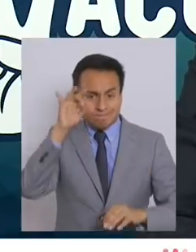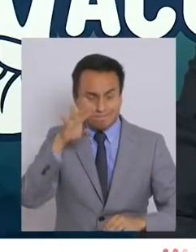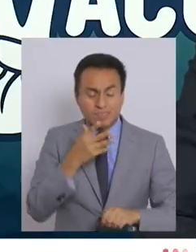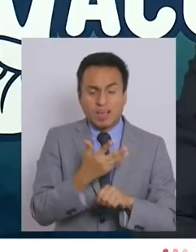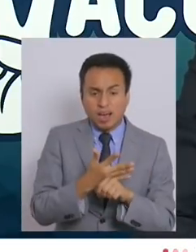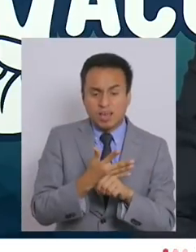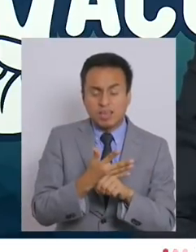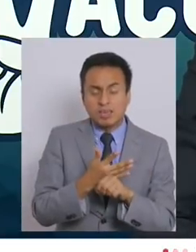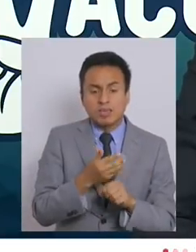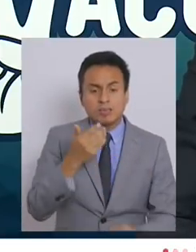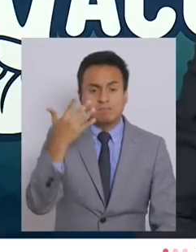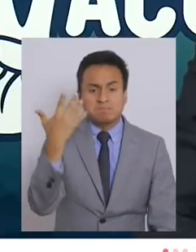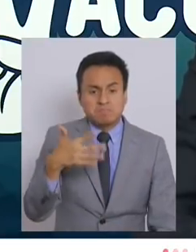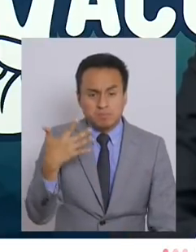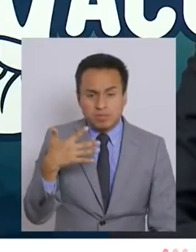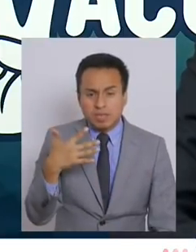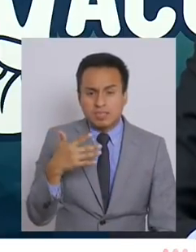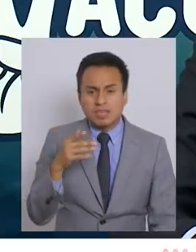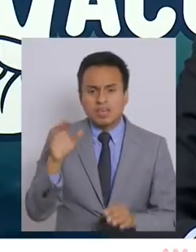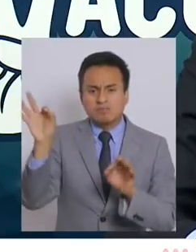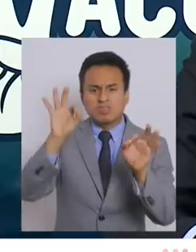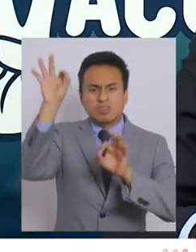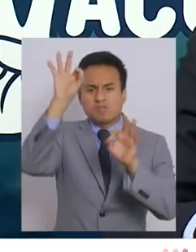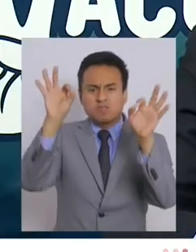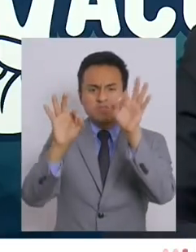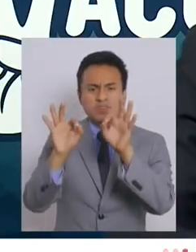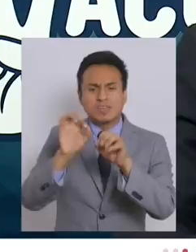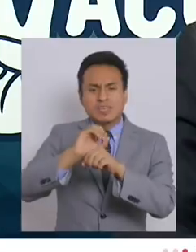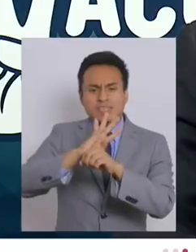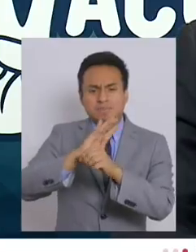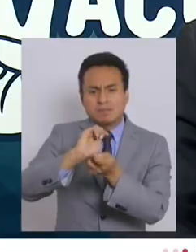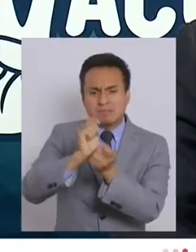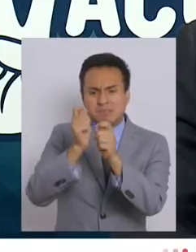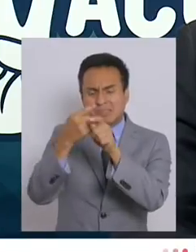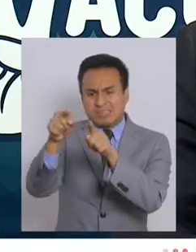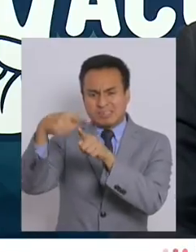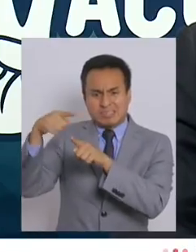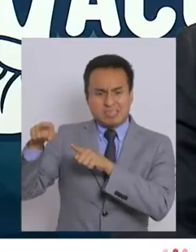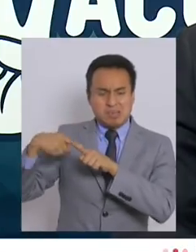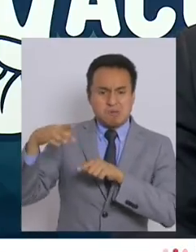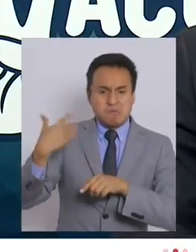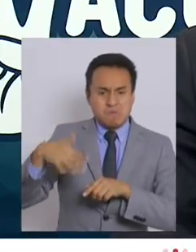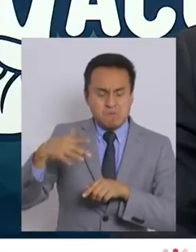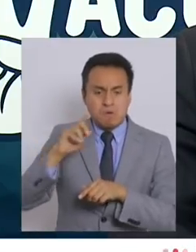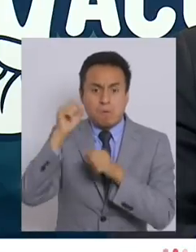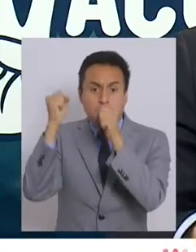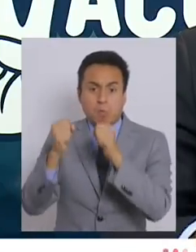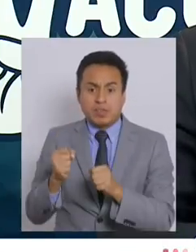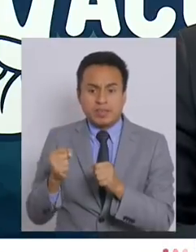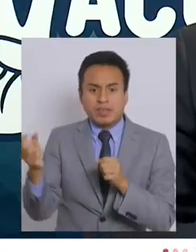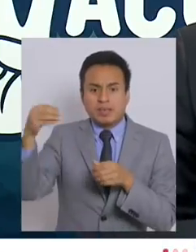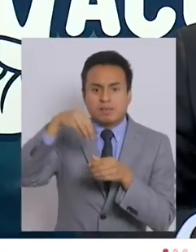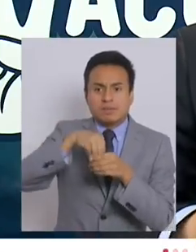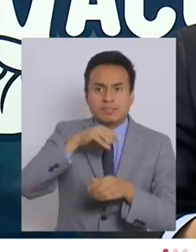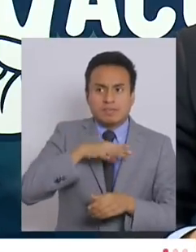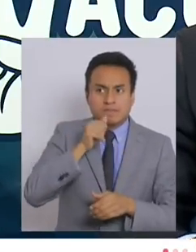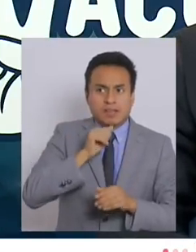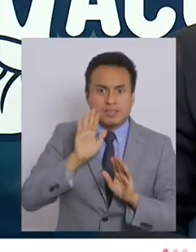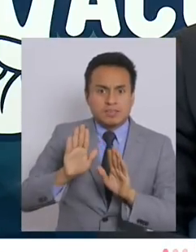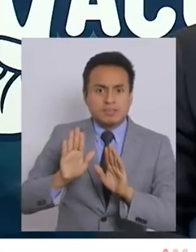una importante circulación de cepas de variantes distintas que pueden no estar en nuestro país